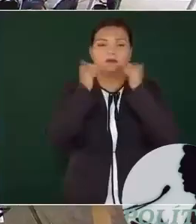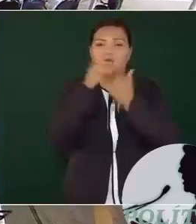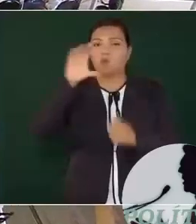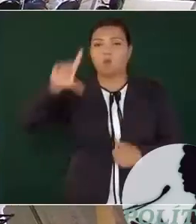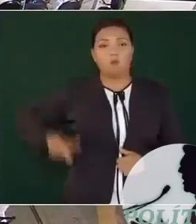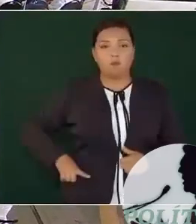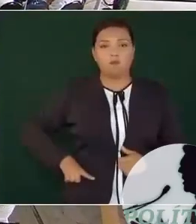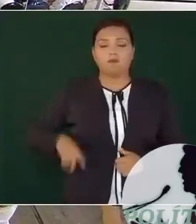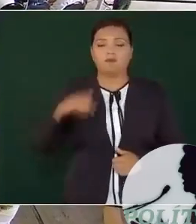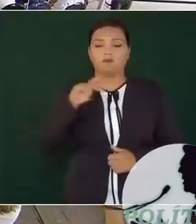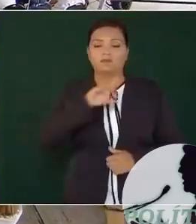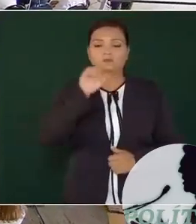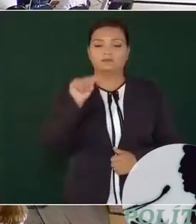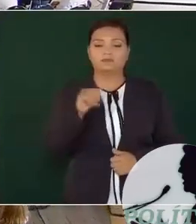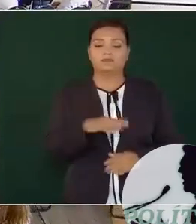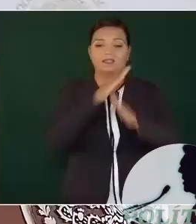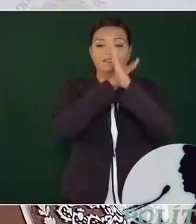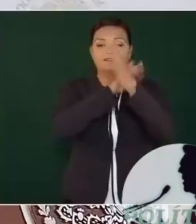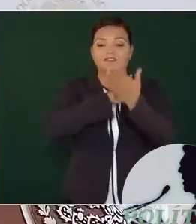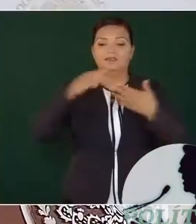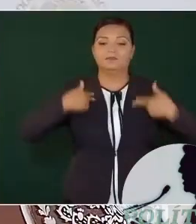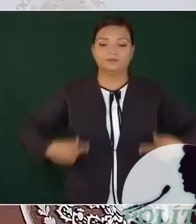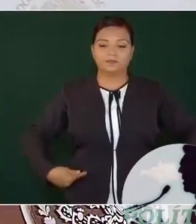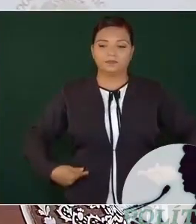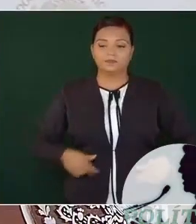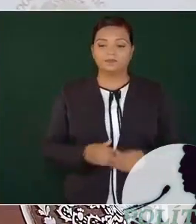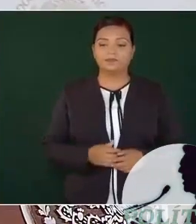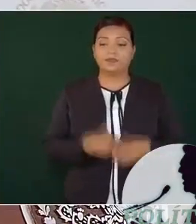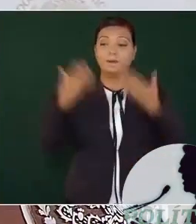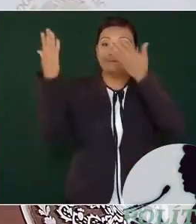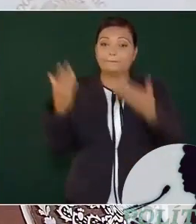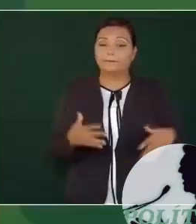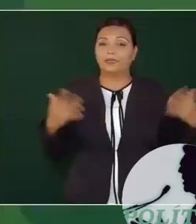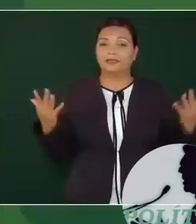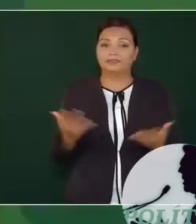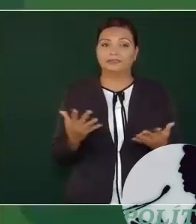gubernamentales y supuestamente de defensa de derechos humanos, llegó a ser